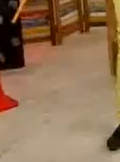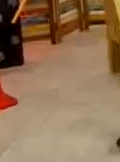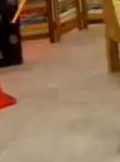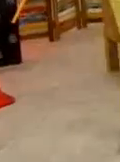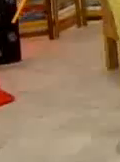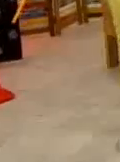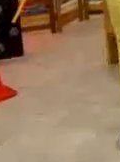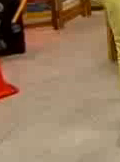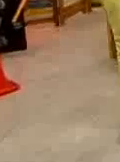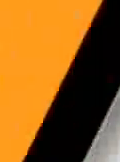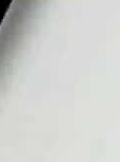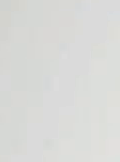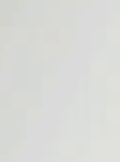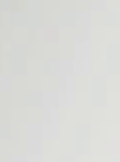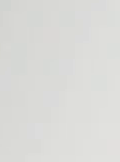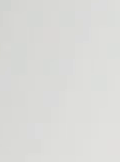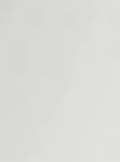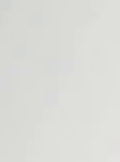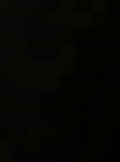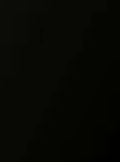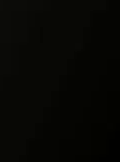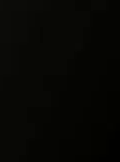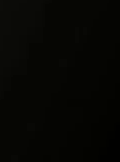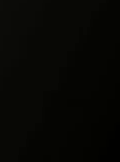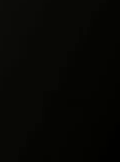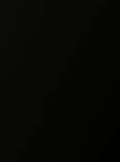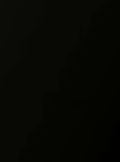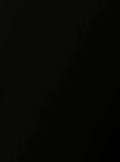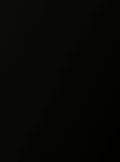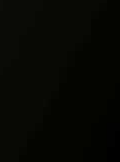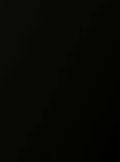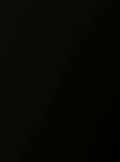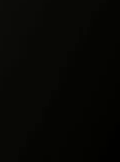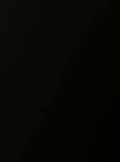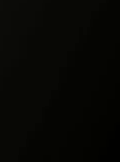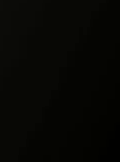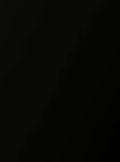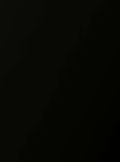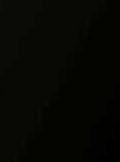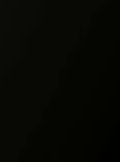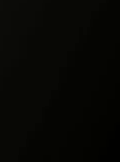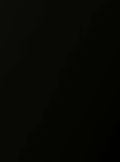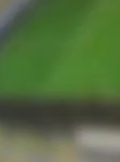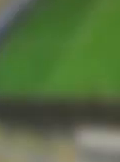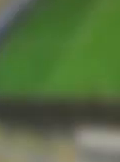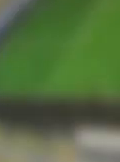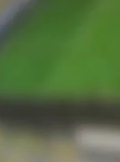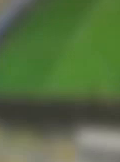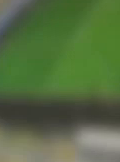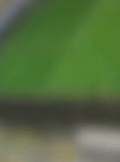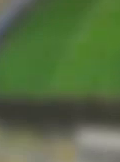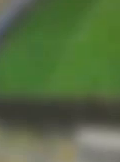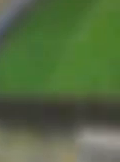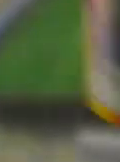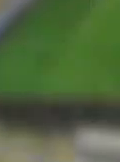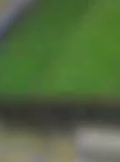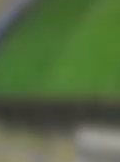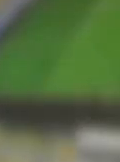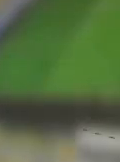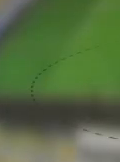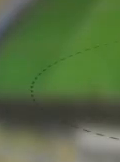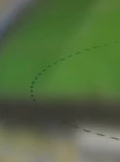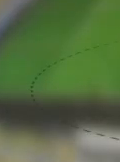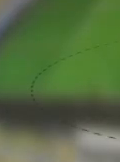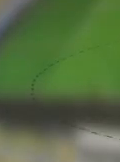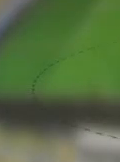por Ecuador TV. Si pudiera ilustrarlo de alguna manera, te haría un celo. Revista Barcelona, edición